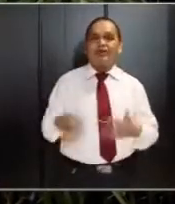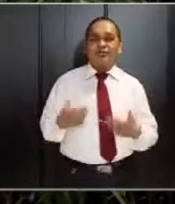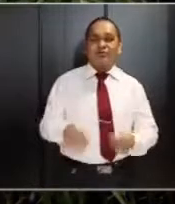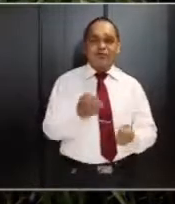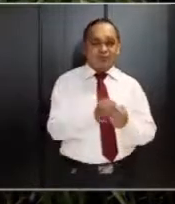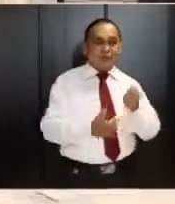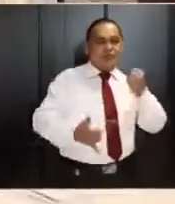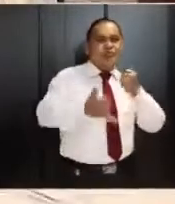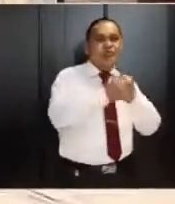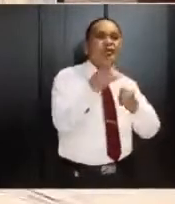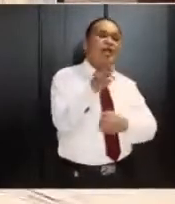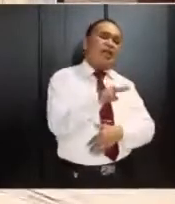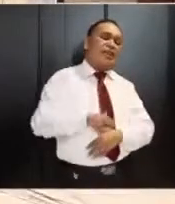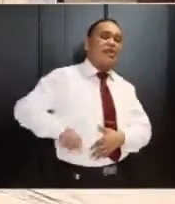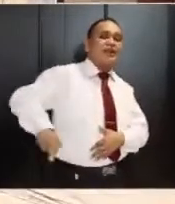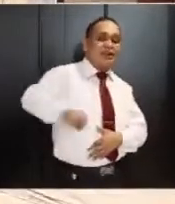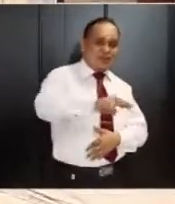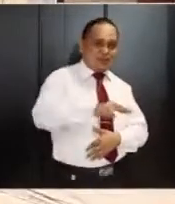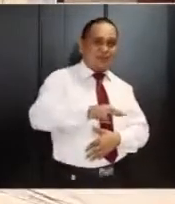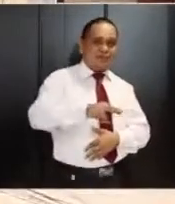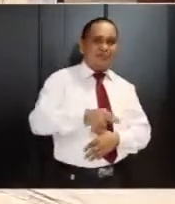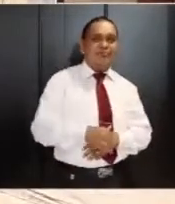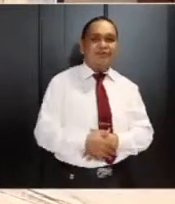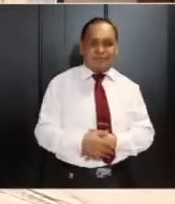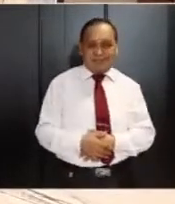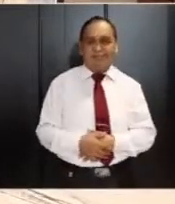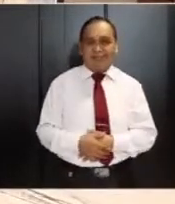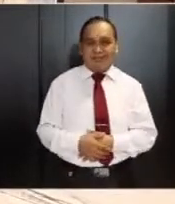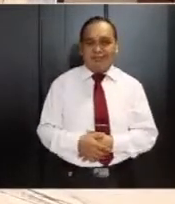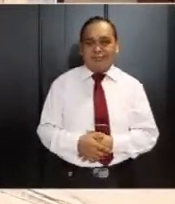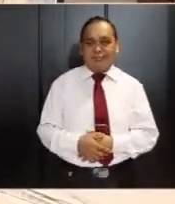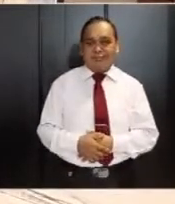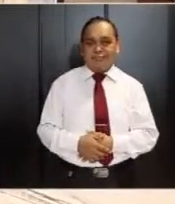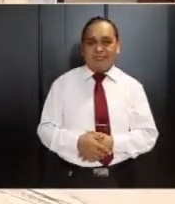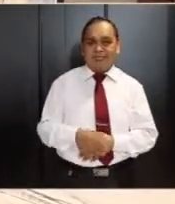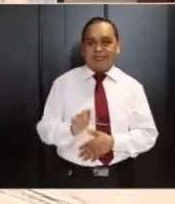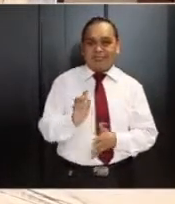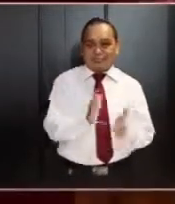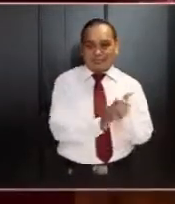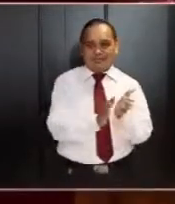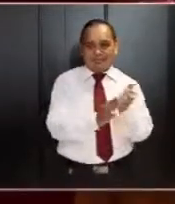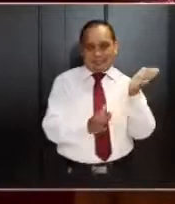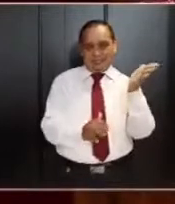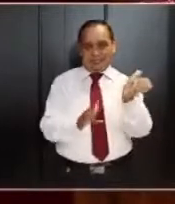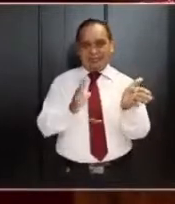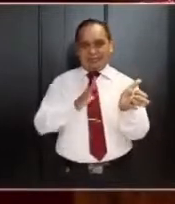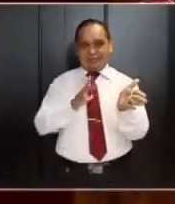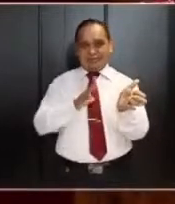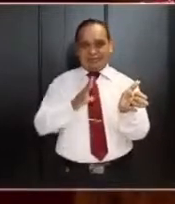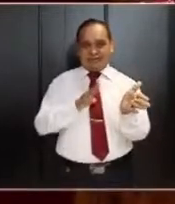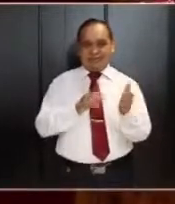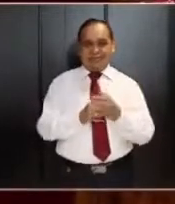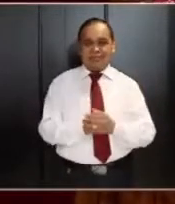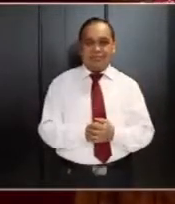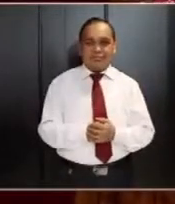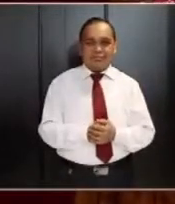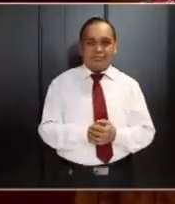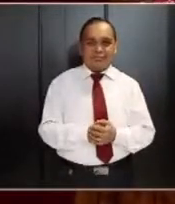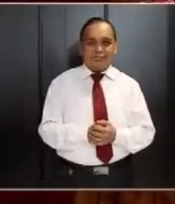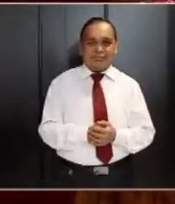regional. Sí, muy bien. Y sé que hay incluso en la petición, ya hay como, ¿cómo le llaman